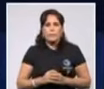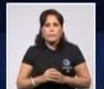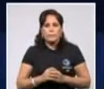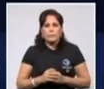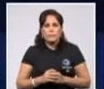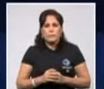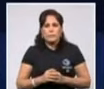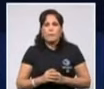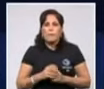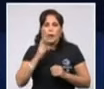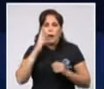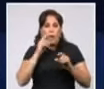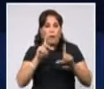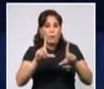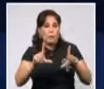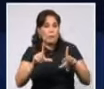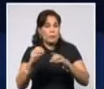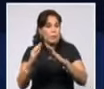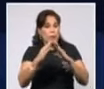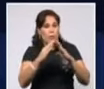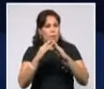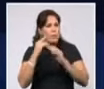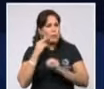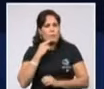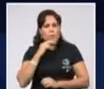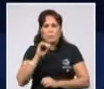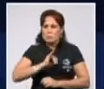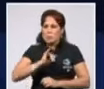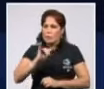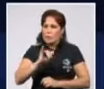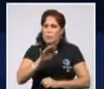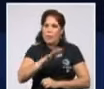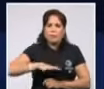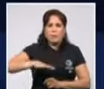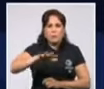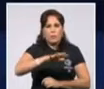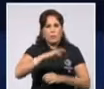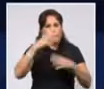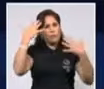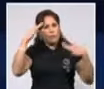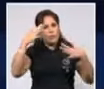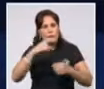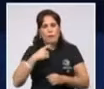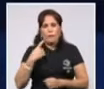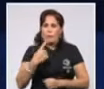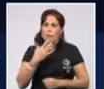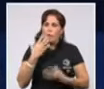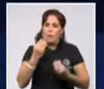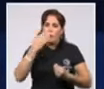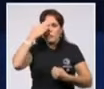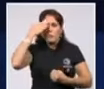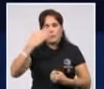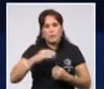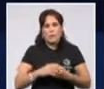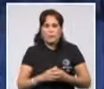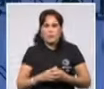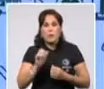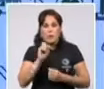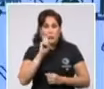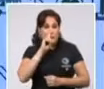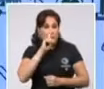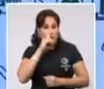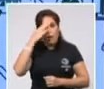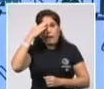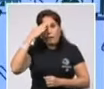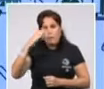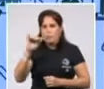nuestro reconocimiento a toda la sociedad sorda de nuestro país. Muchas gracias. Entonces así terminamos, el